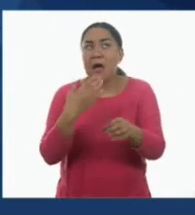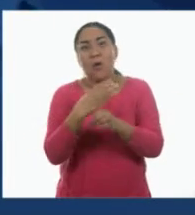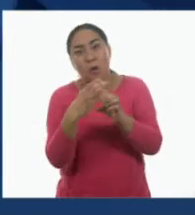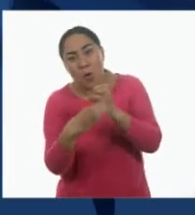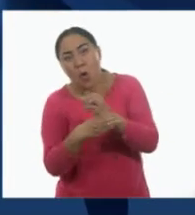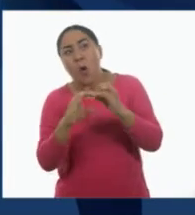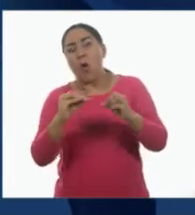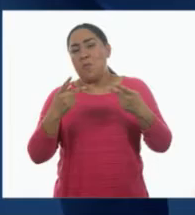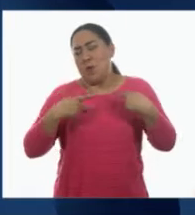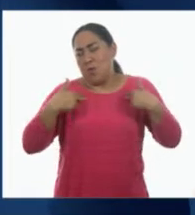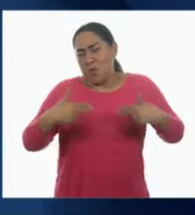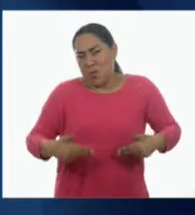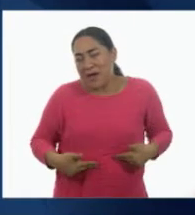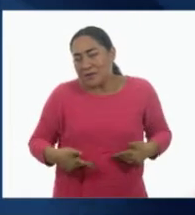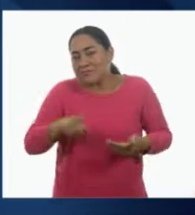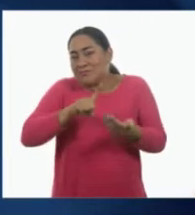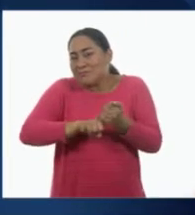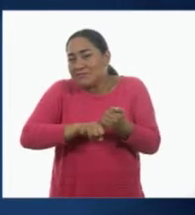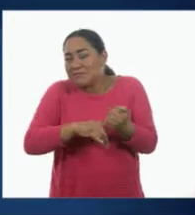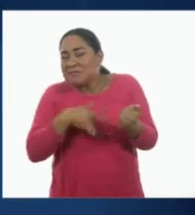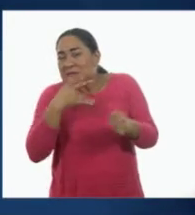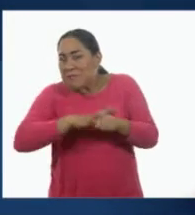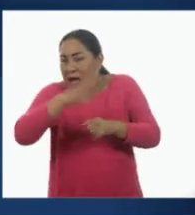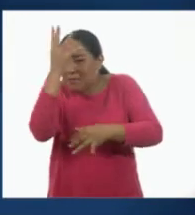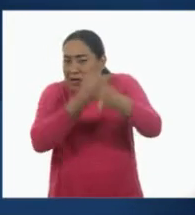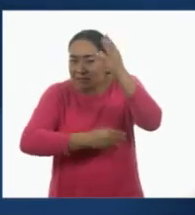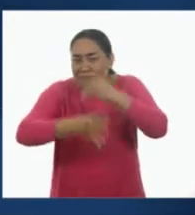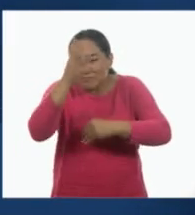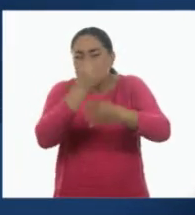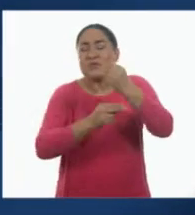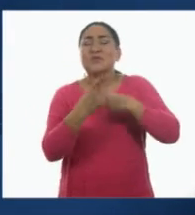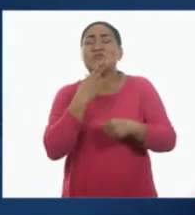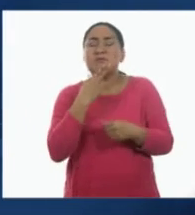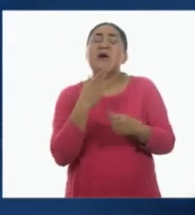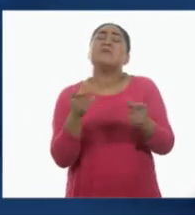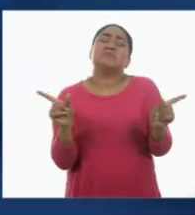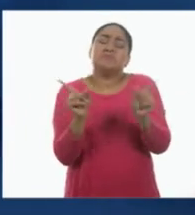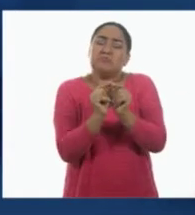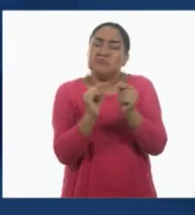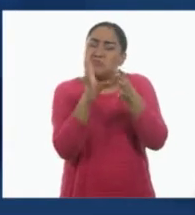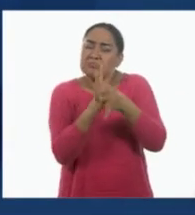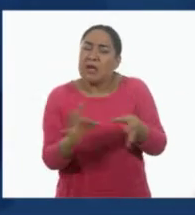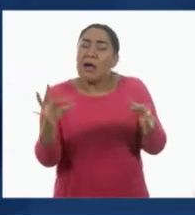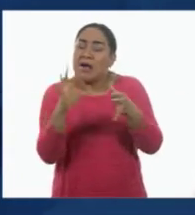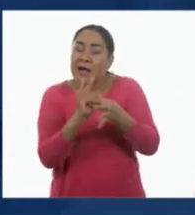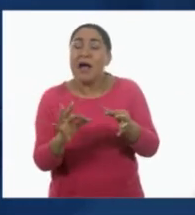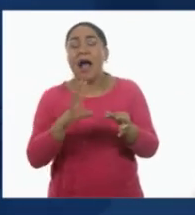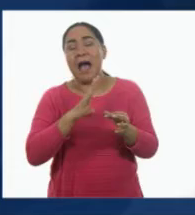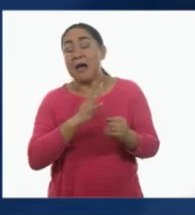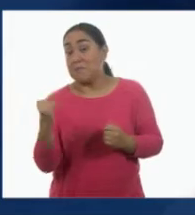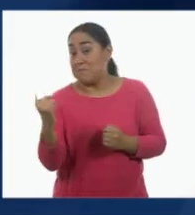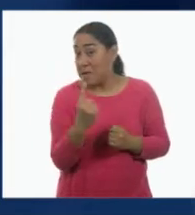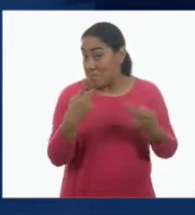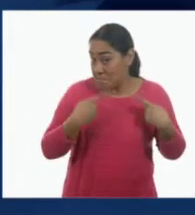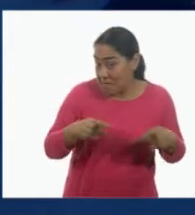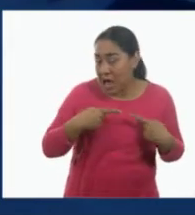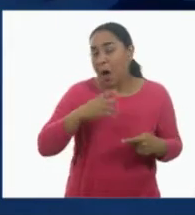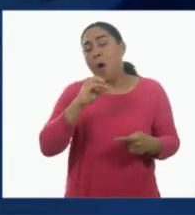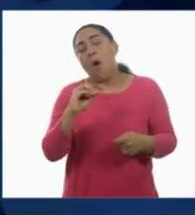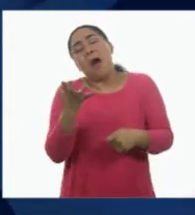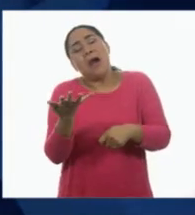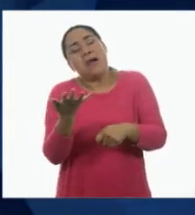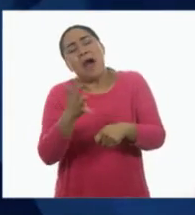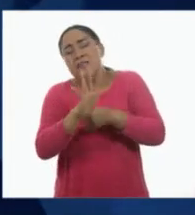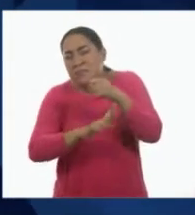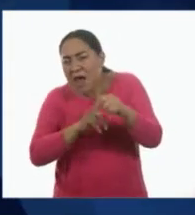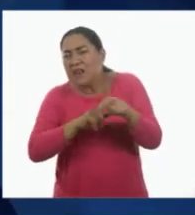humanos que tienen un sentido didáctico. Son ficciones literarias breves en las que intervienen personas o seres personificados